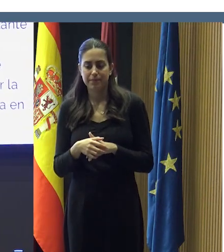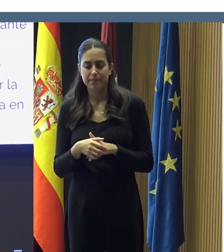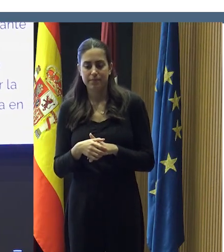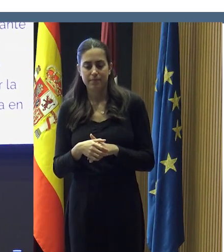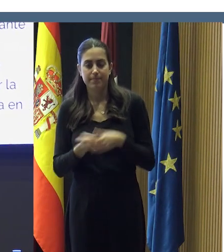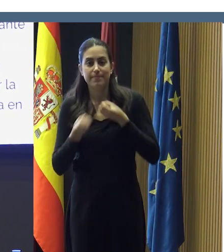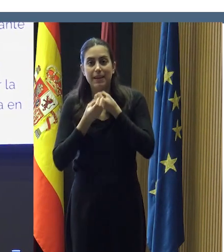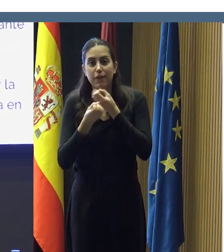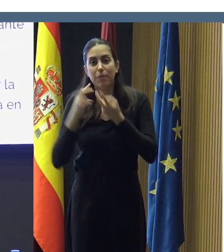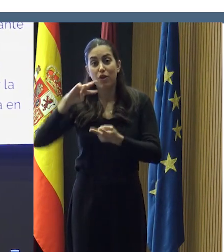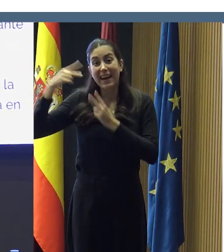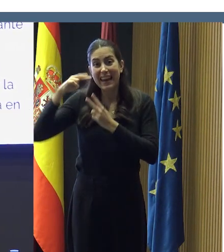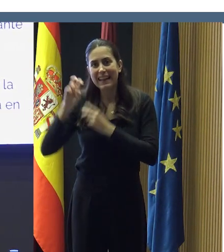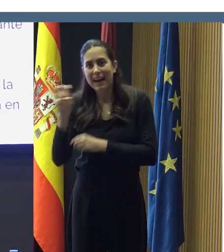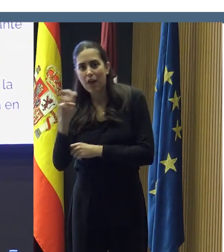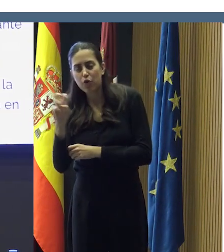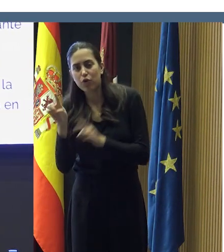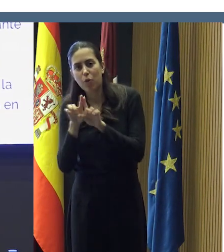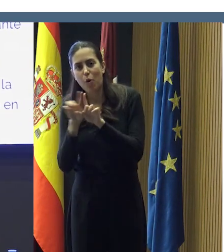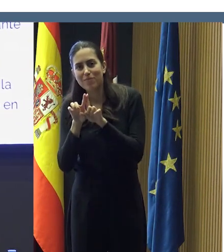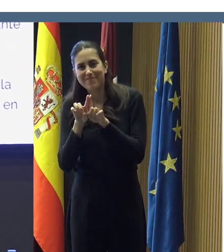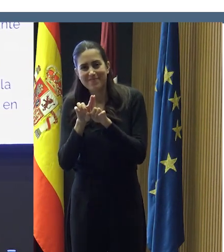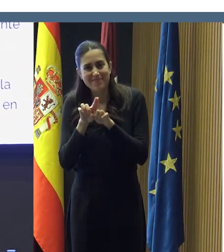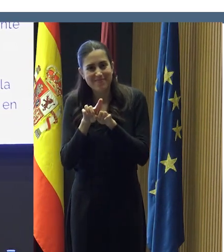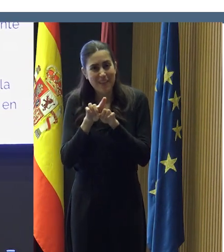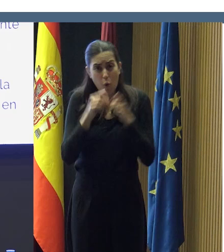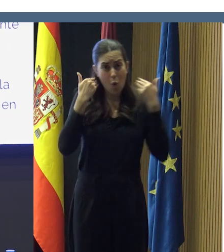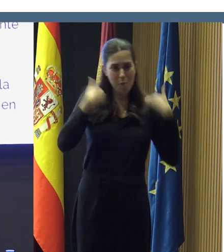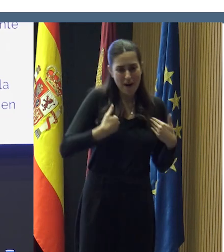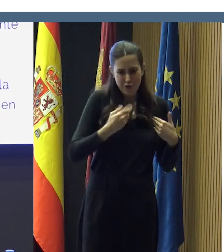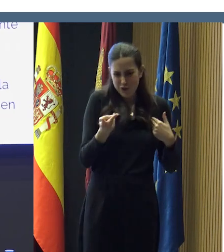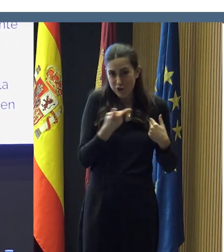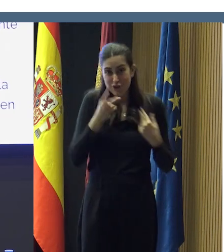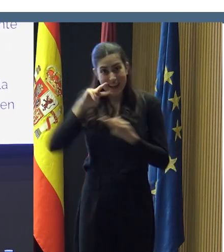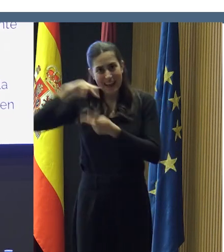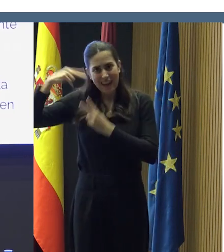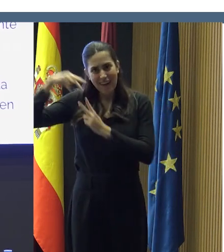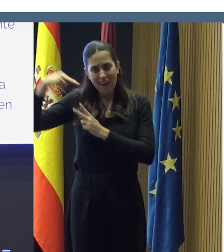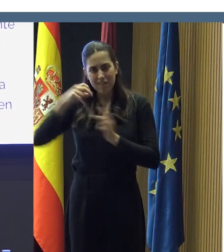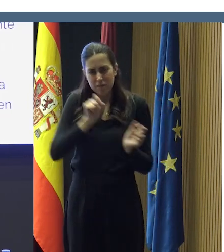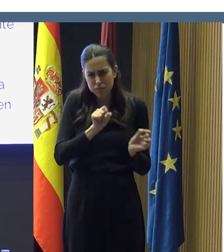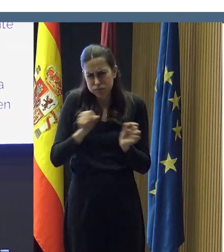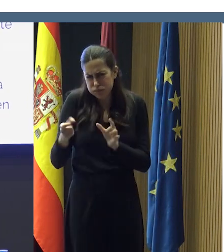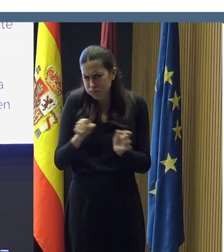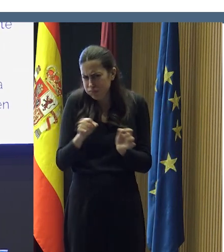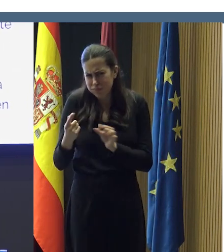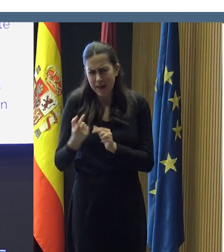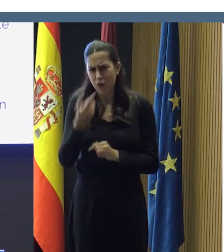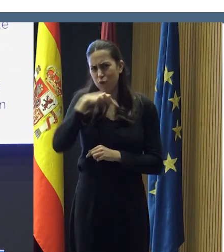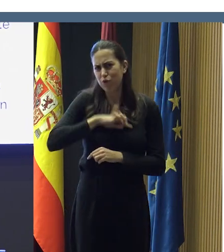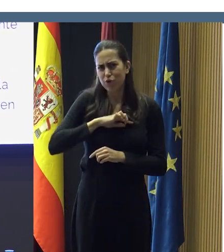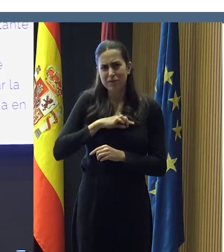la información genética de un ratón es súper parecida a la del humano. Es una cosa increíble, pero tenemos una